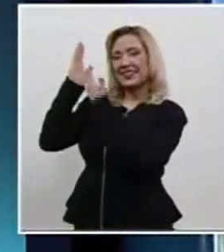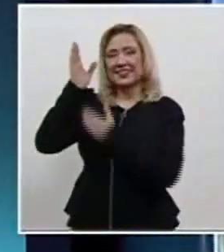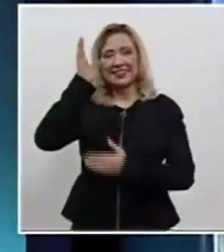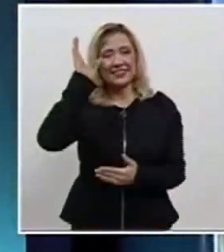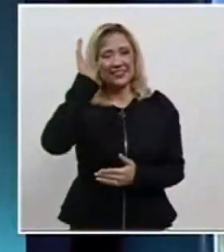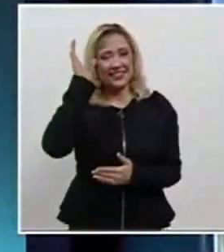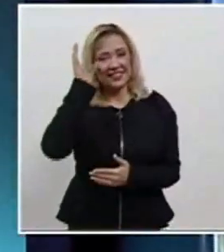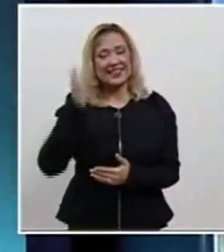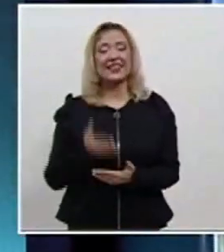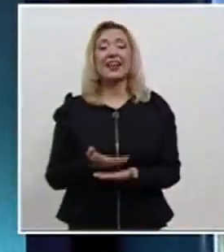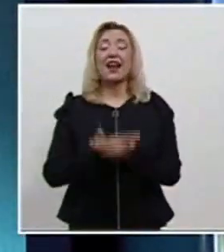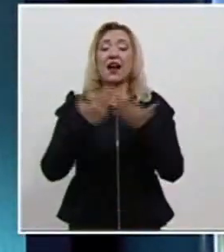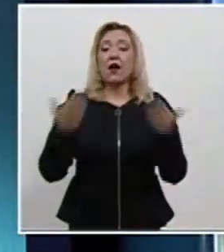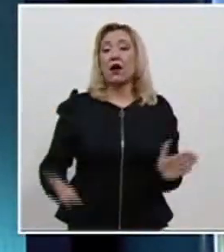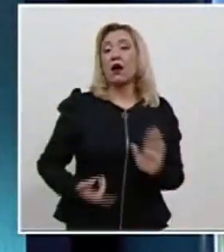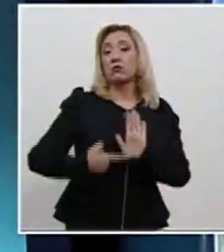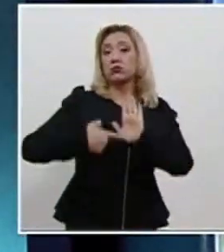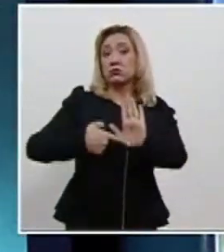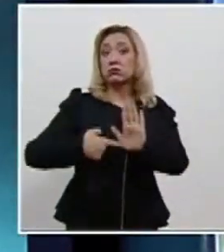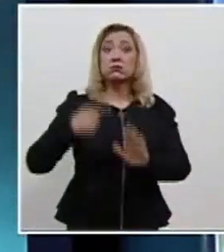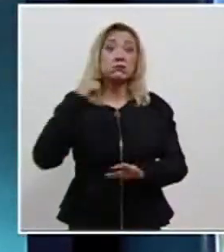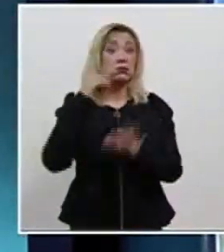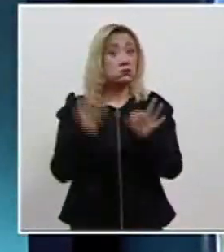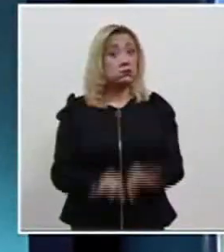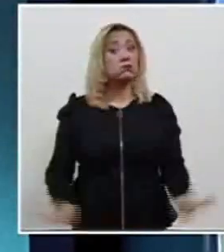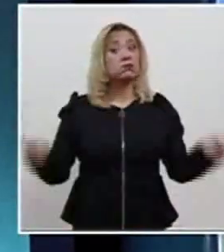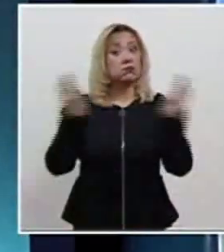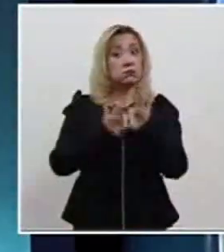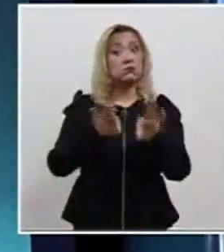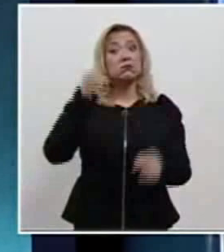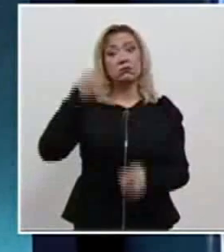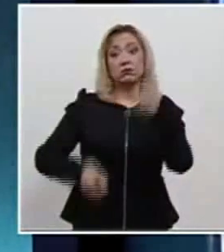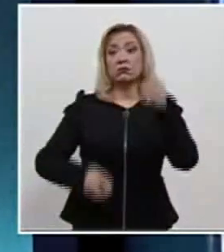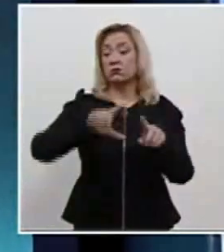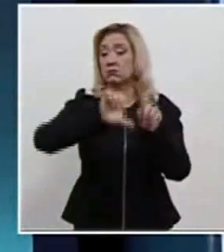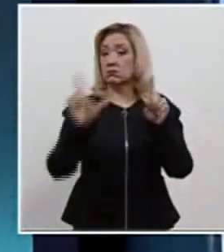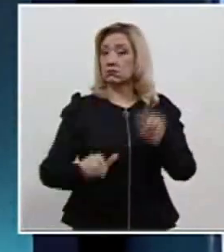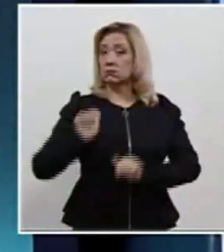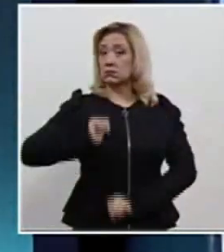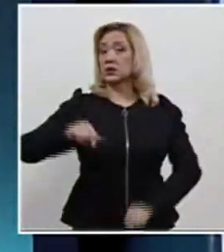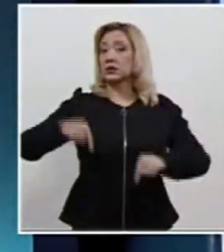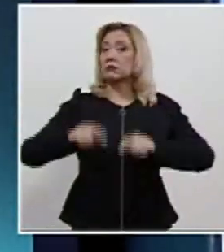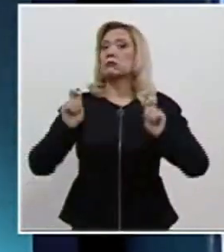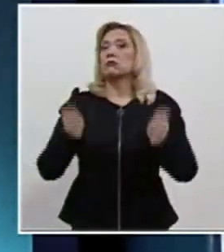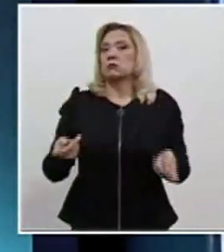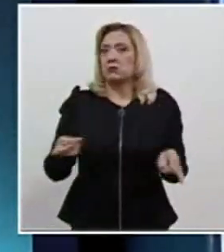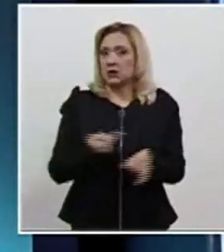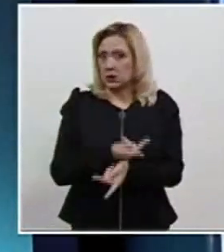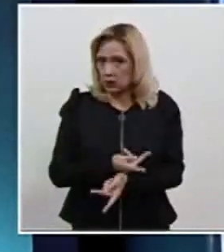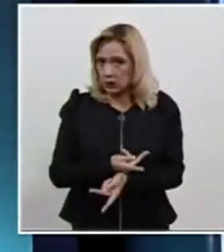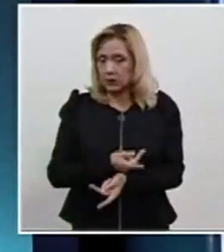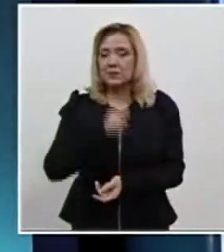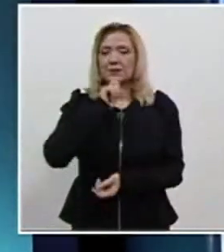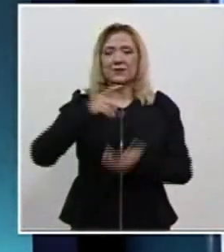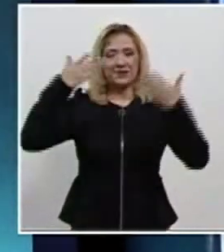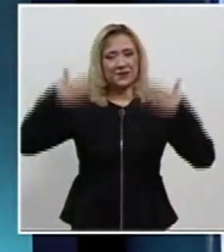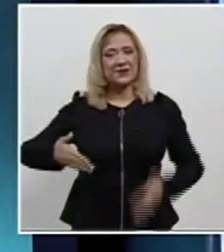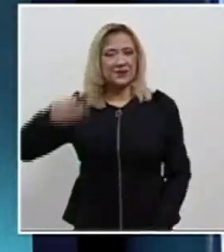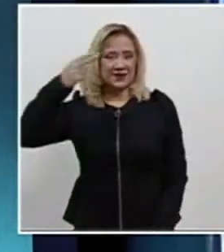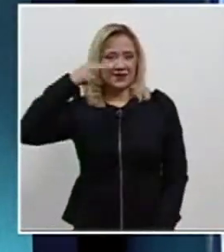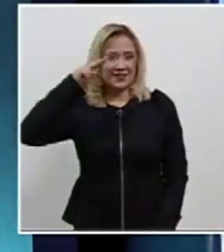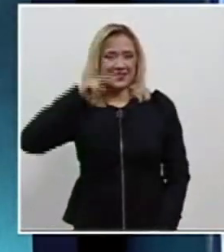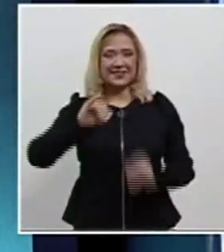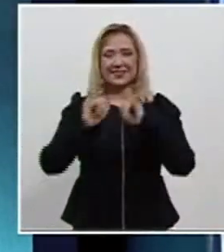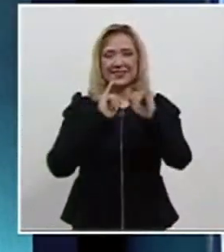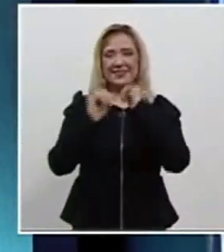próximos minutos le presentaré la información más reciente del Poder Judicial de la Federación. Antes que nada, saludo a mi compañera